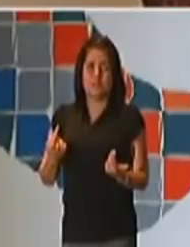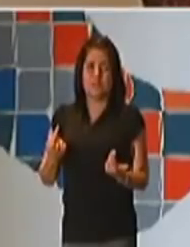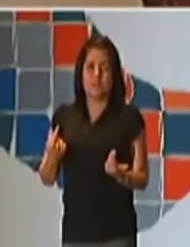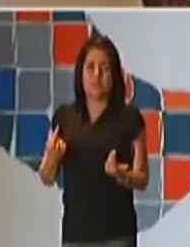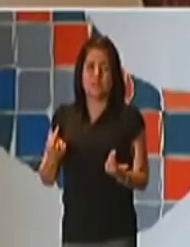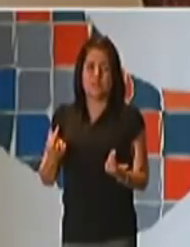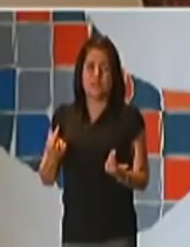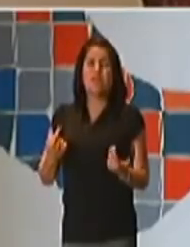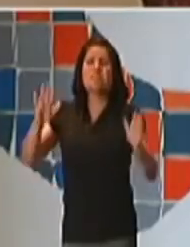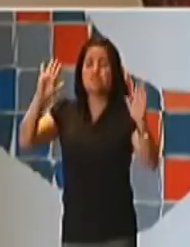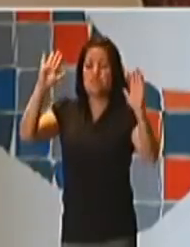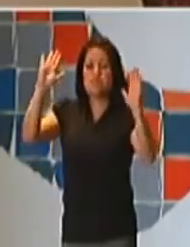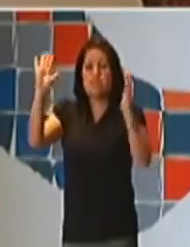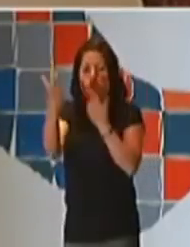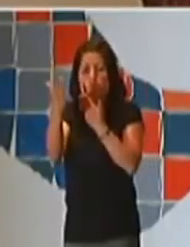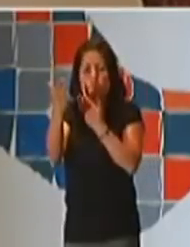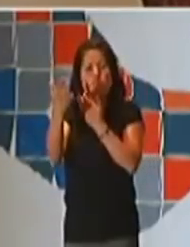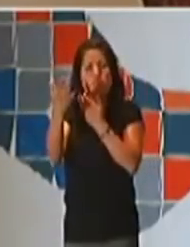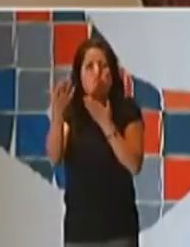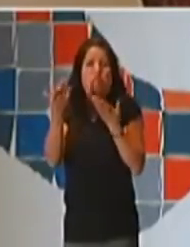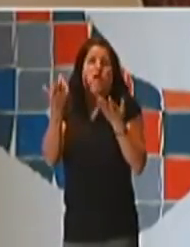el origen del mundo para